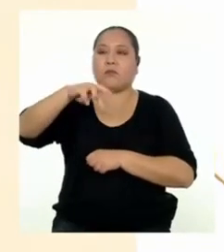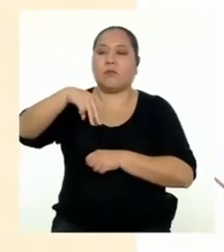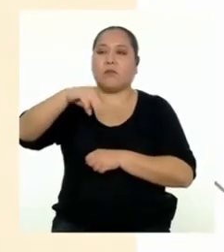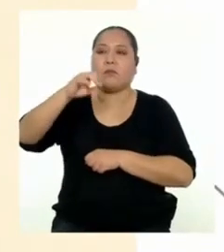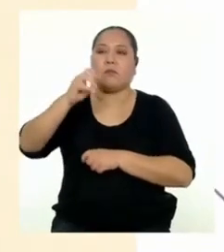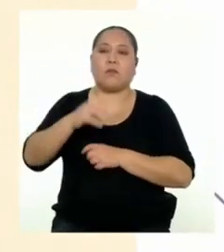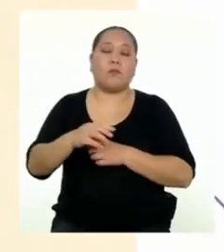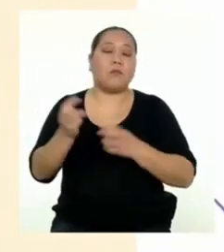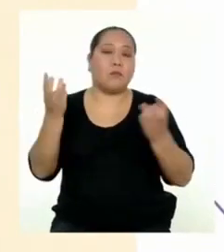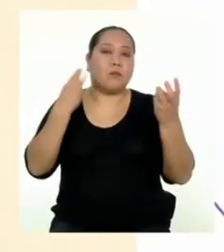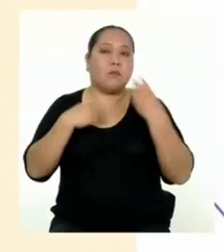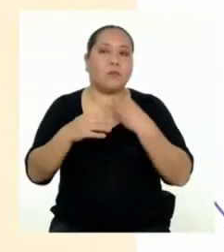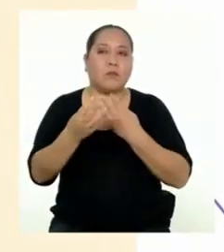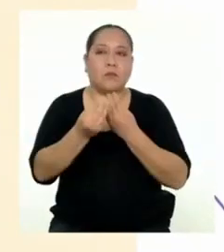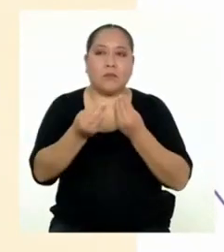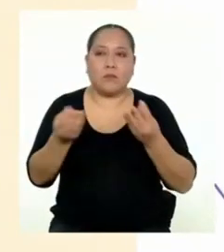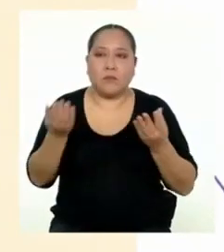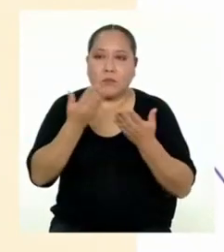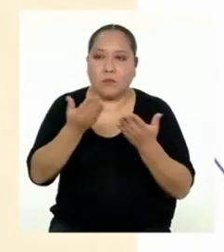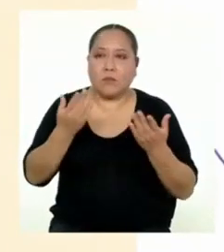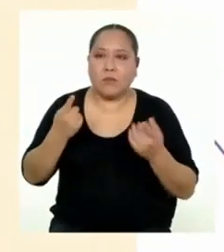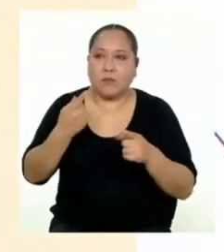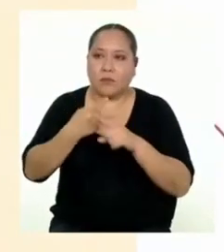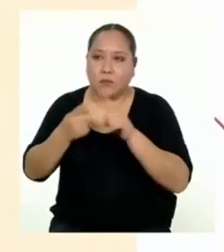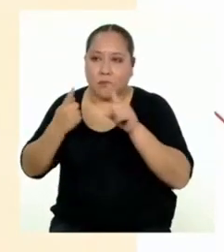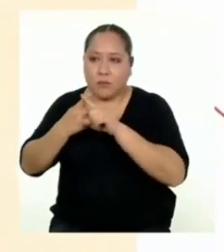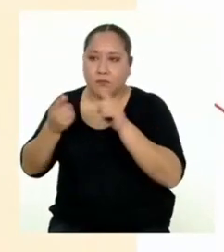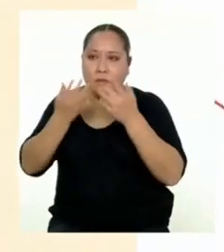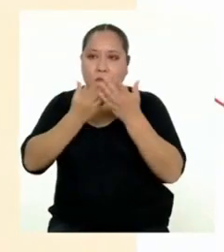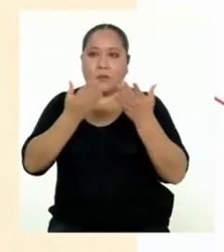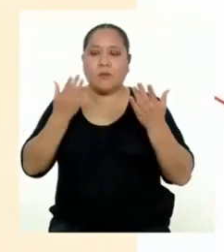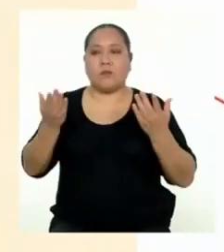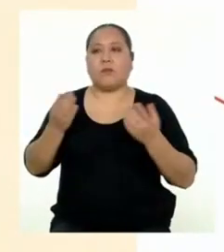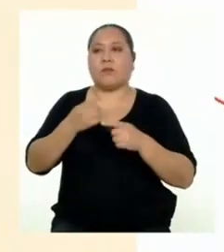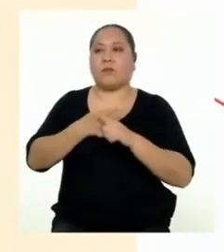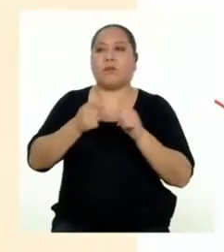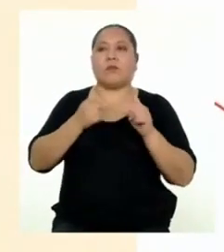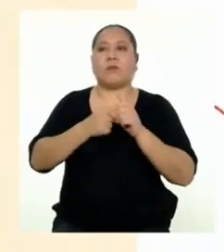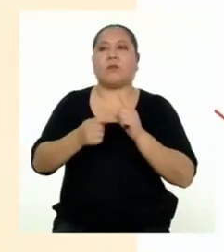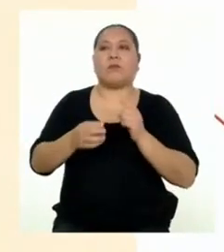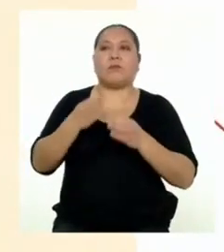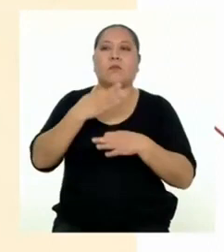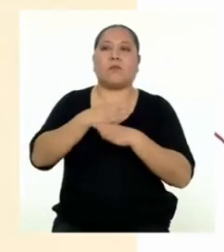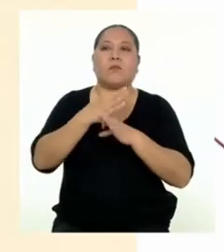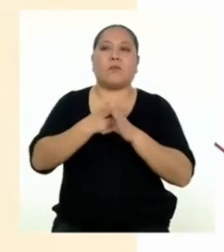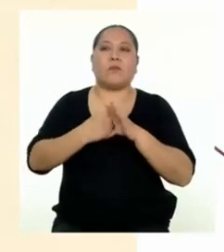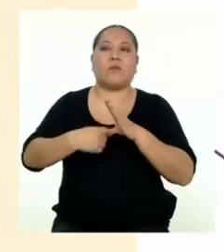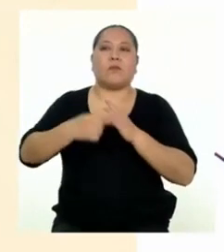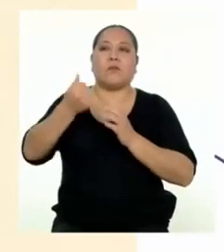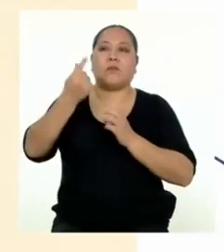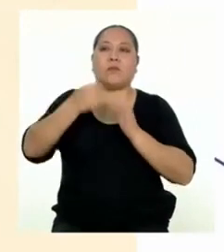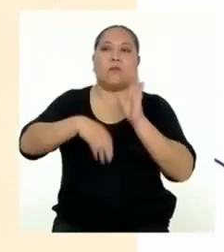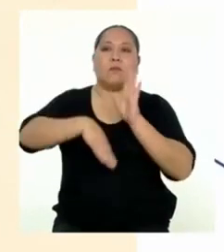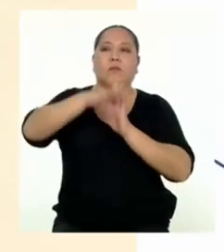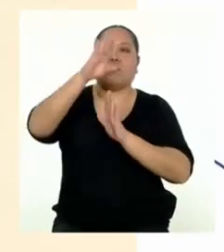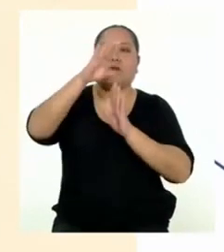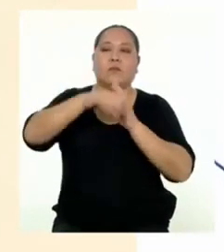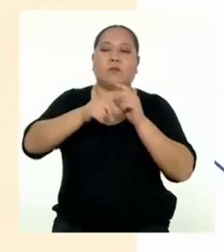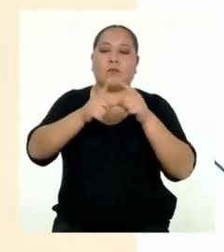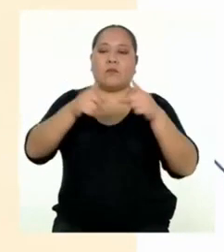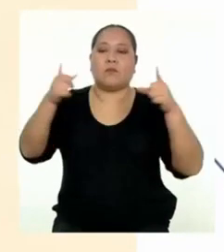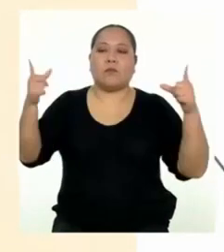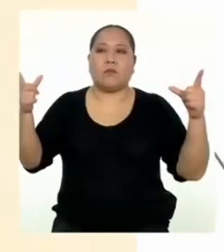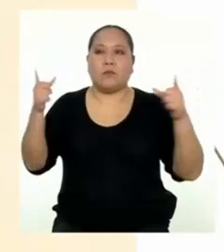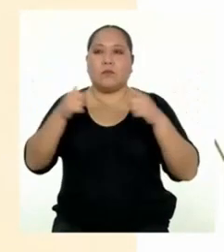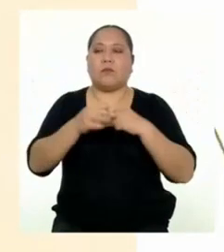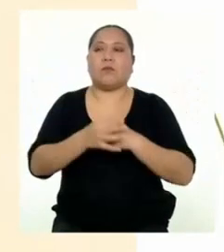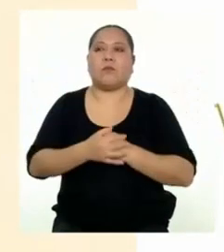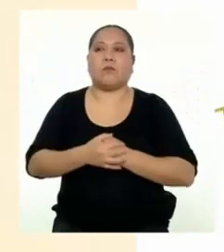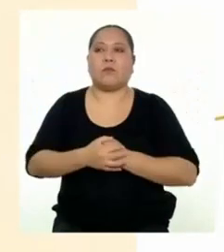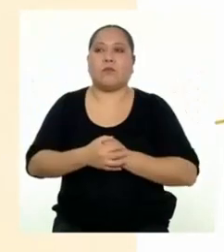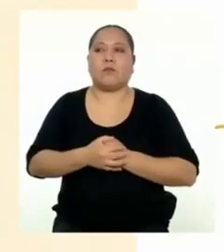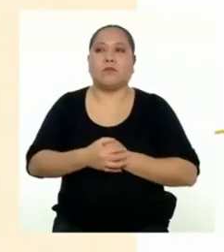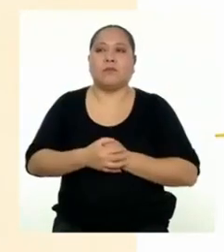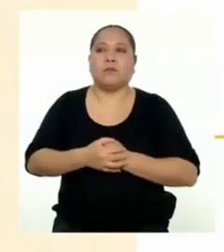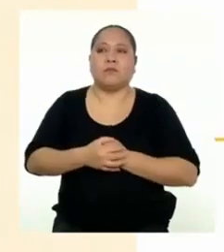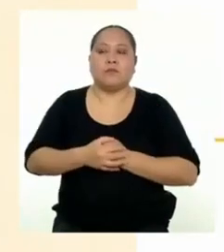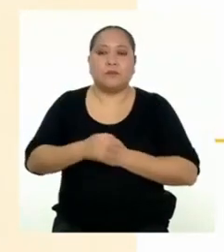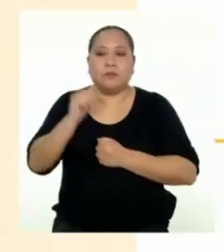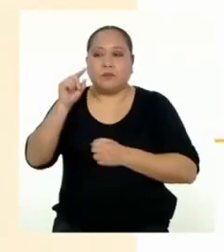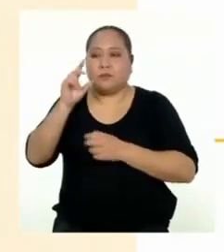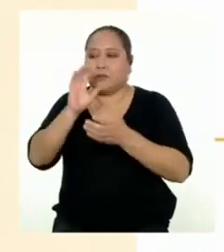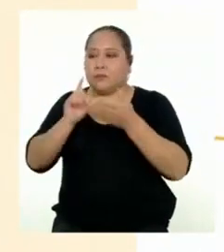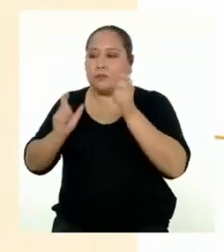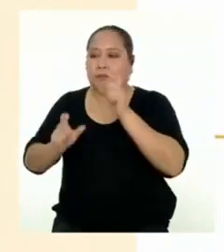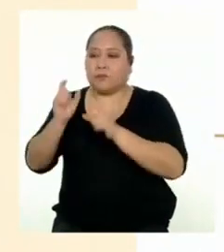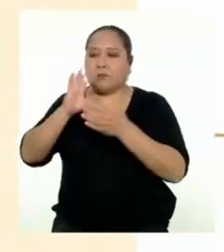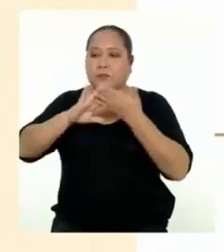existe una gran cantidad de oferta de productos de todo tipo, de diferente calidad, precios, marcas, tamaños, modelos, etc.